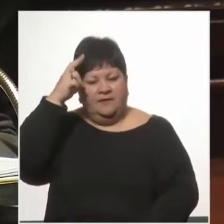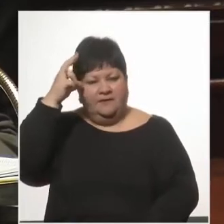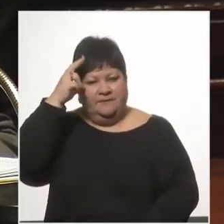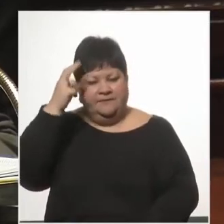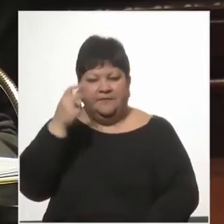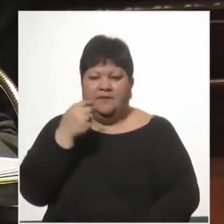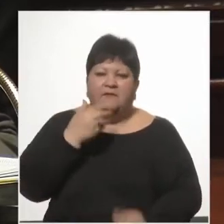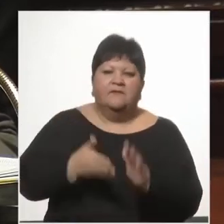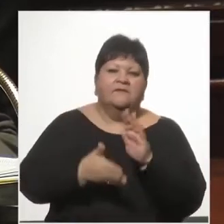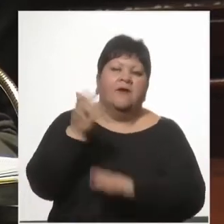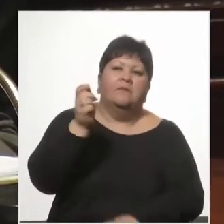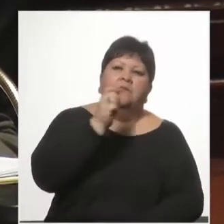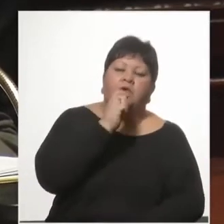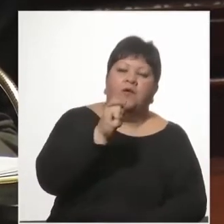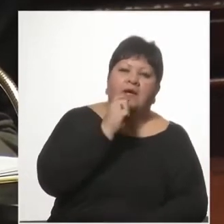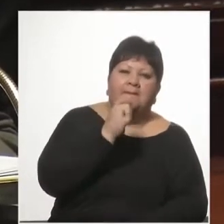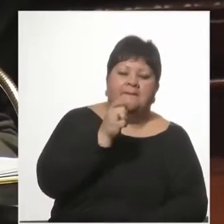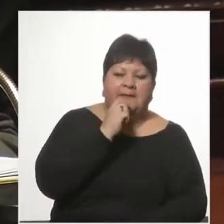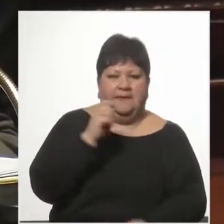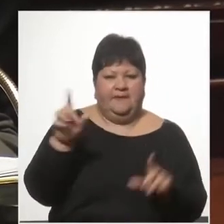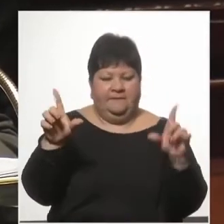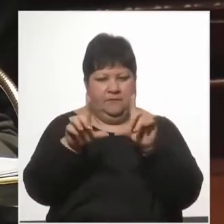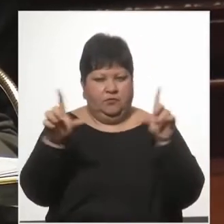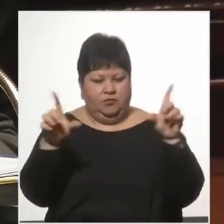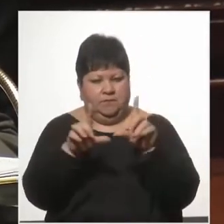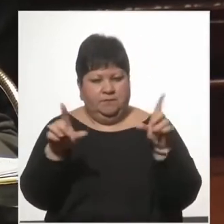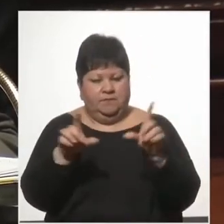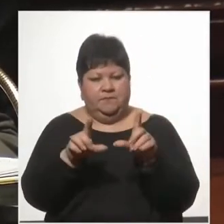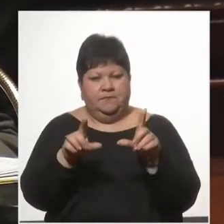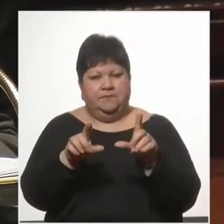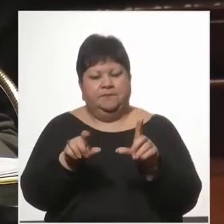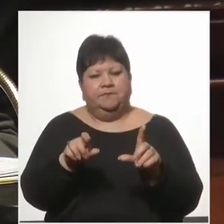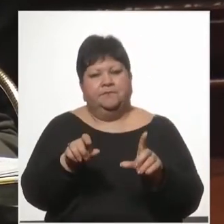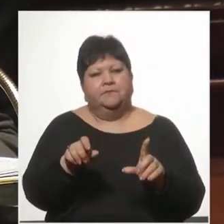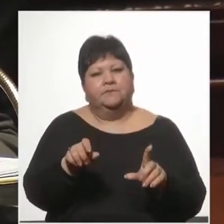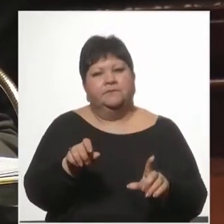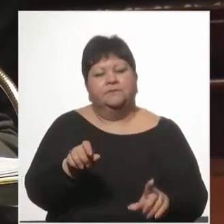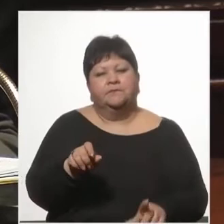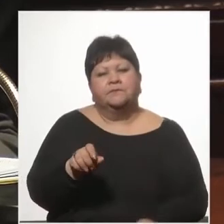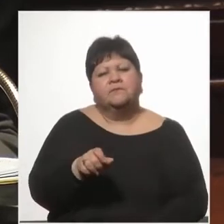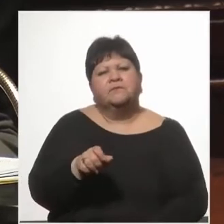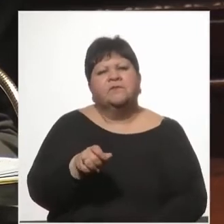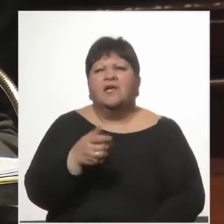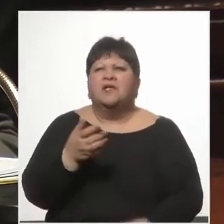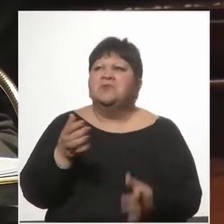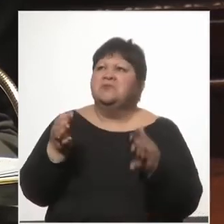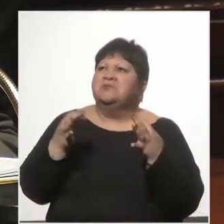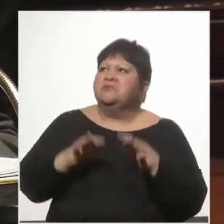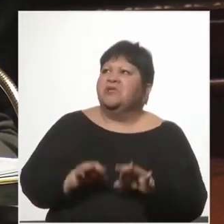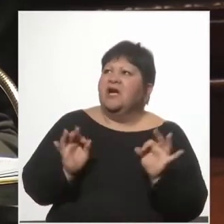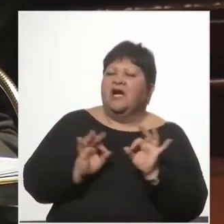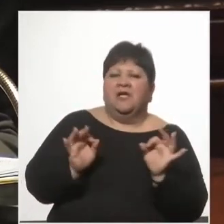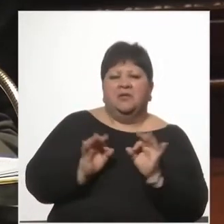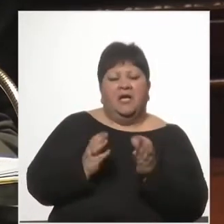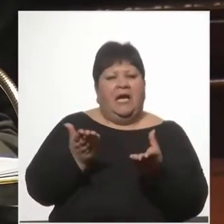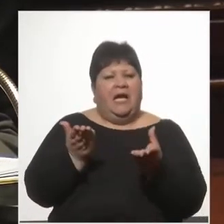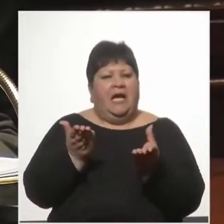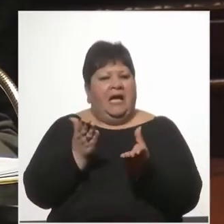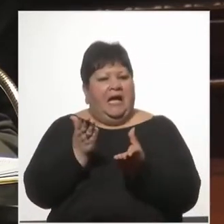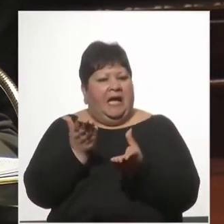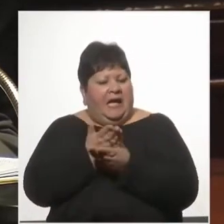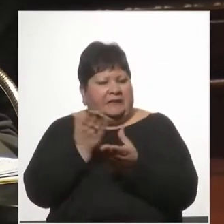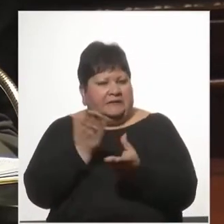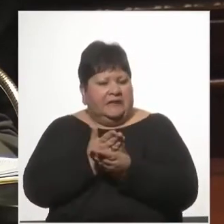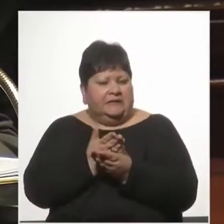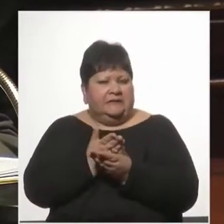televisivo y, entre otras consideraciones, dice que no le llegaron las actas del Tribunal de Honor y que por eso no las